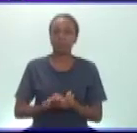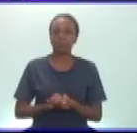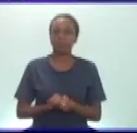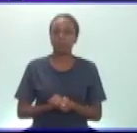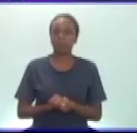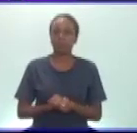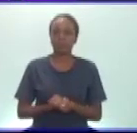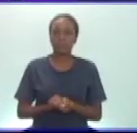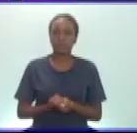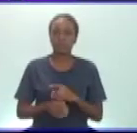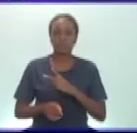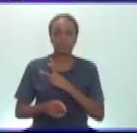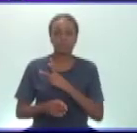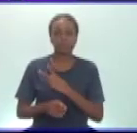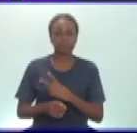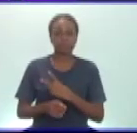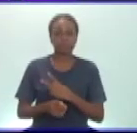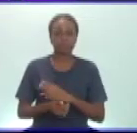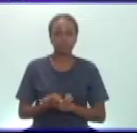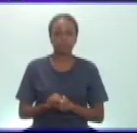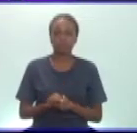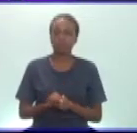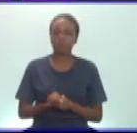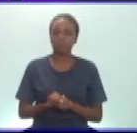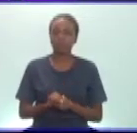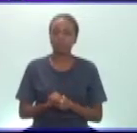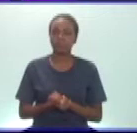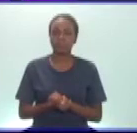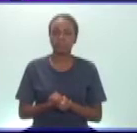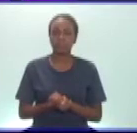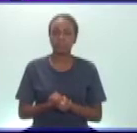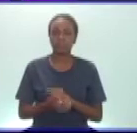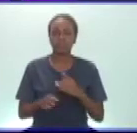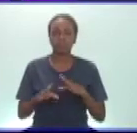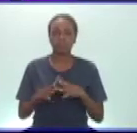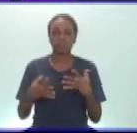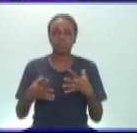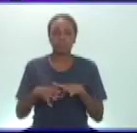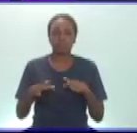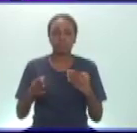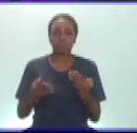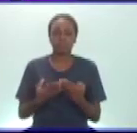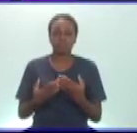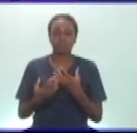y sus héroes son indómitos y rudos,